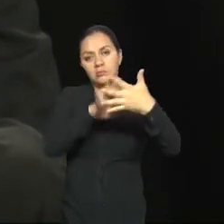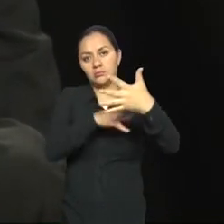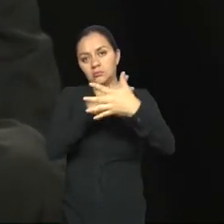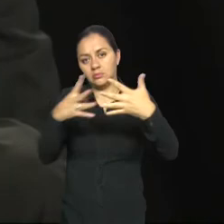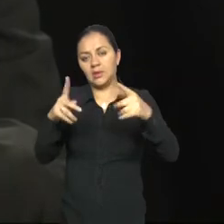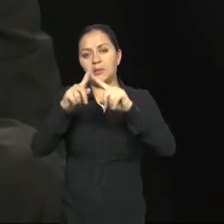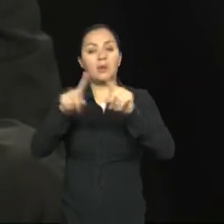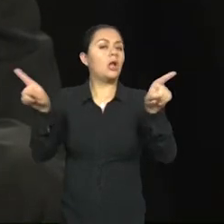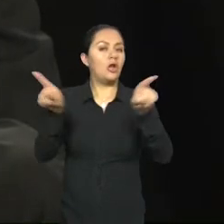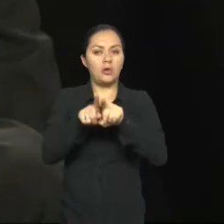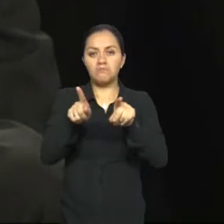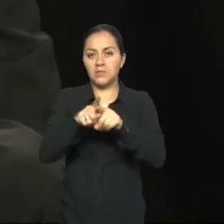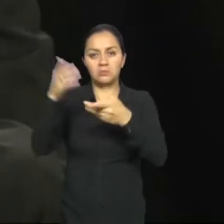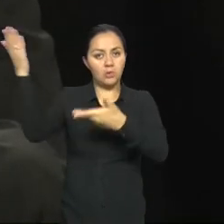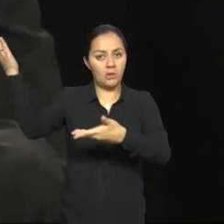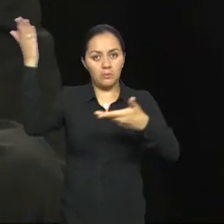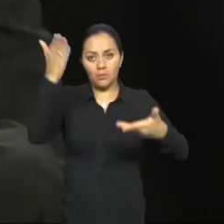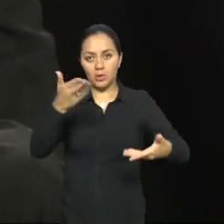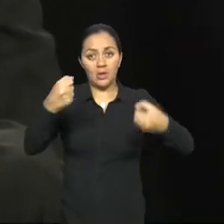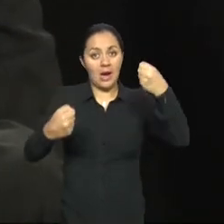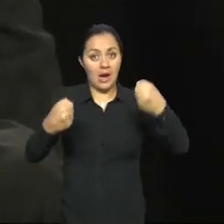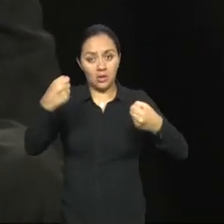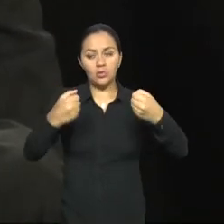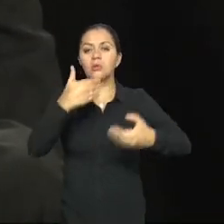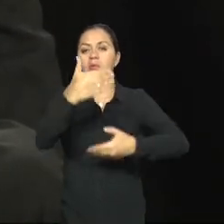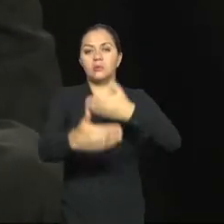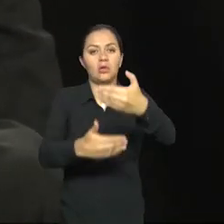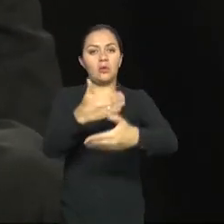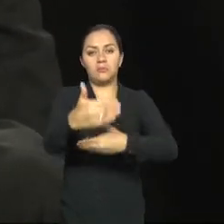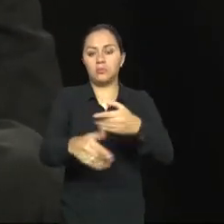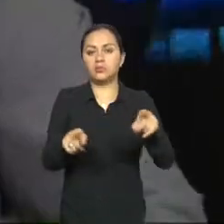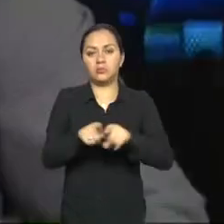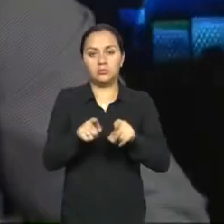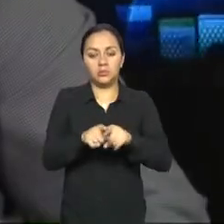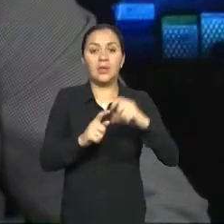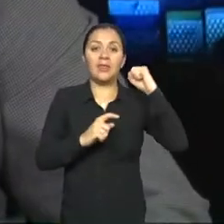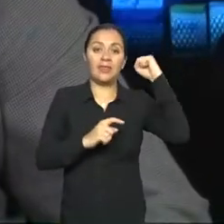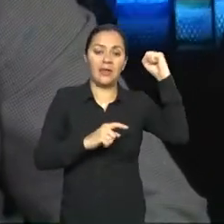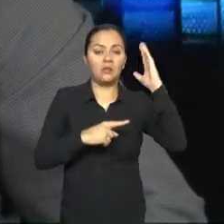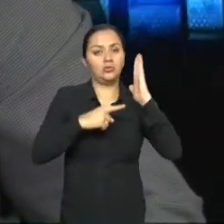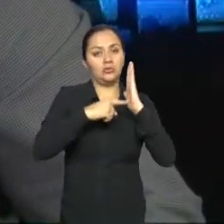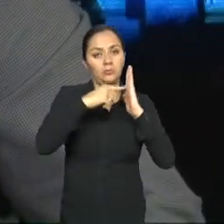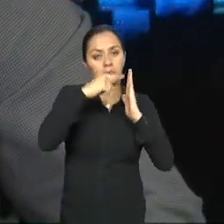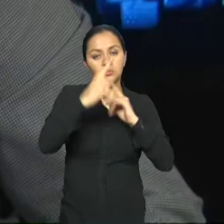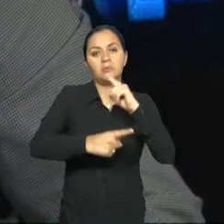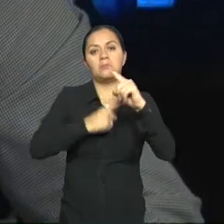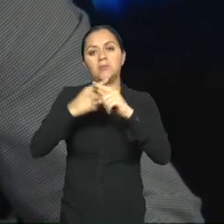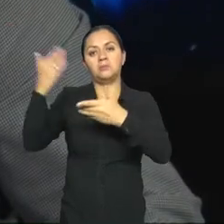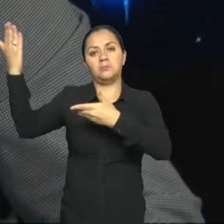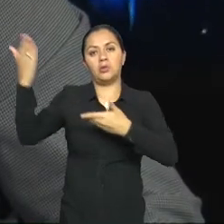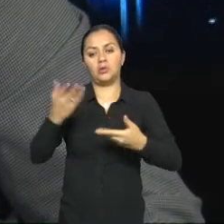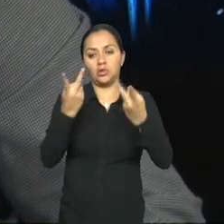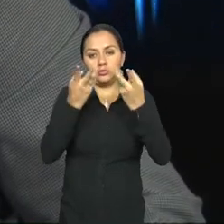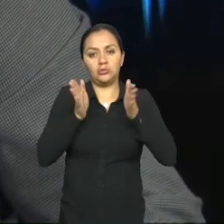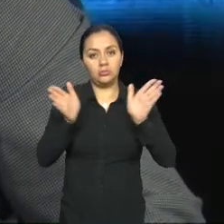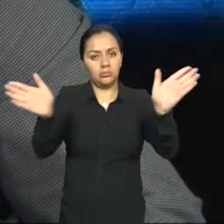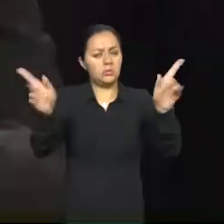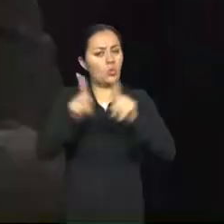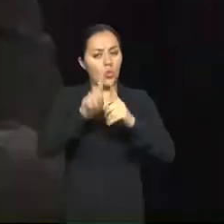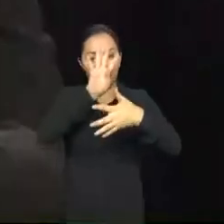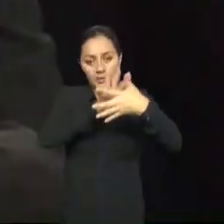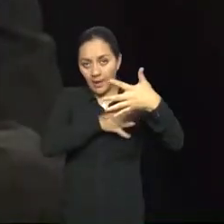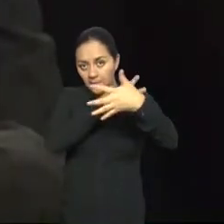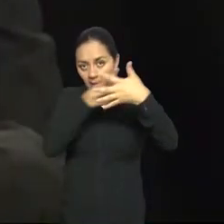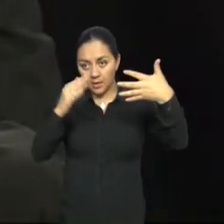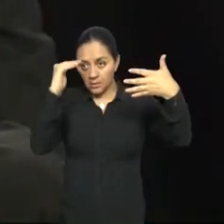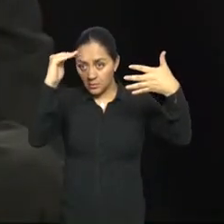importación. Exactamente. Entonces, el mismo procedimiento en derechos arancelarios y en importación, ¿no es cierto? Es exactamente igual, puesto